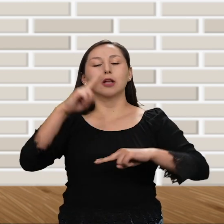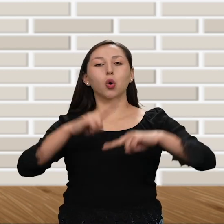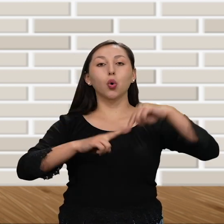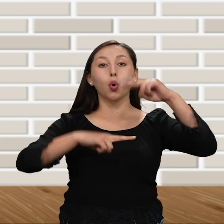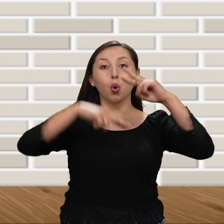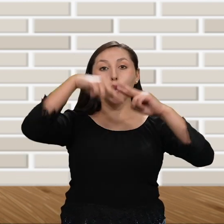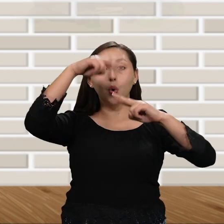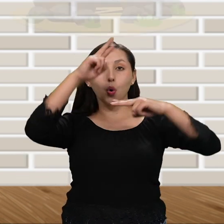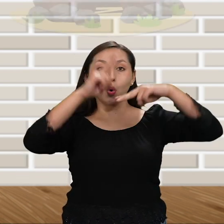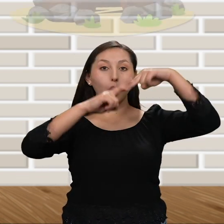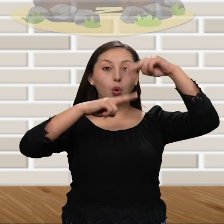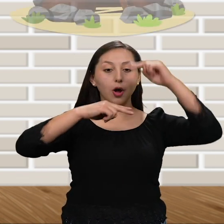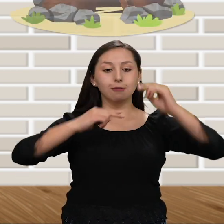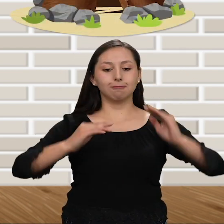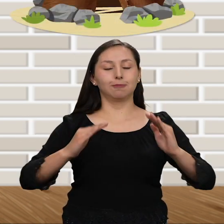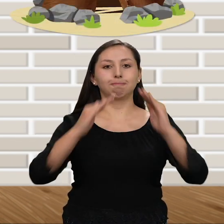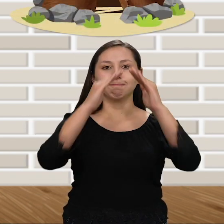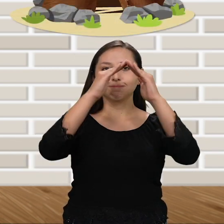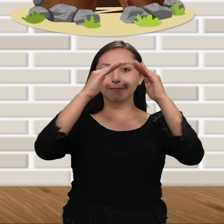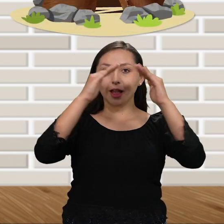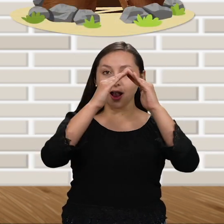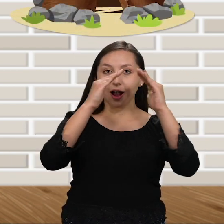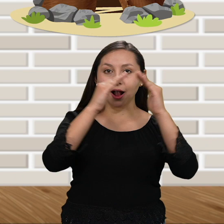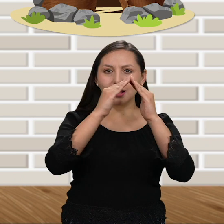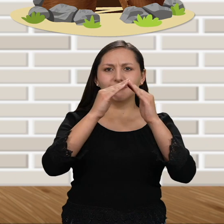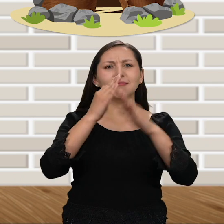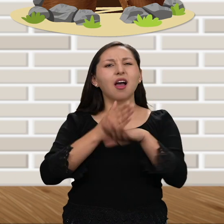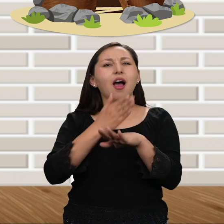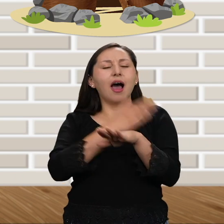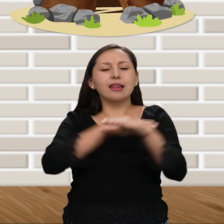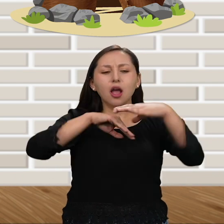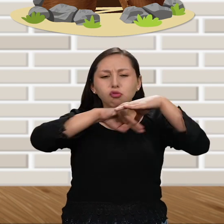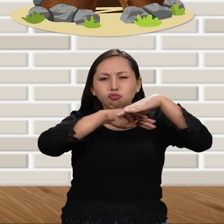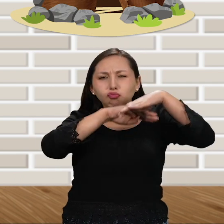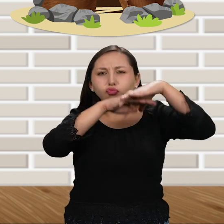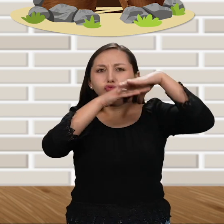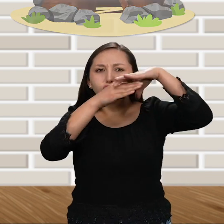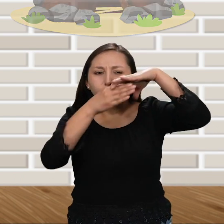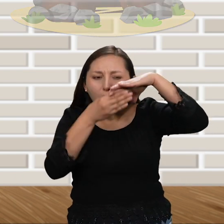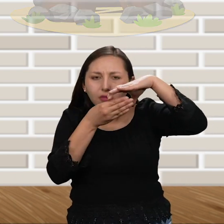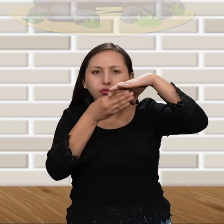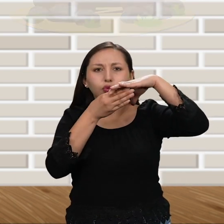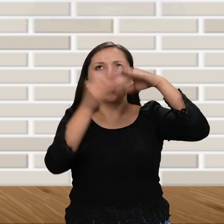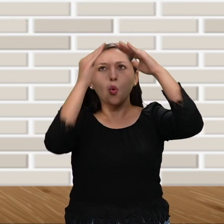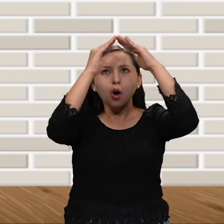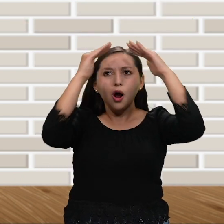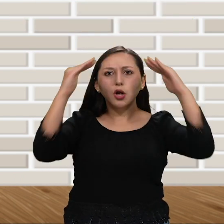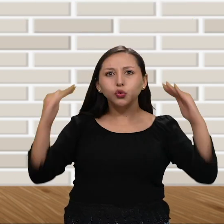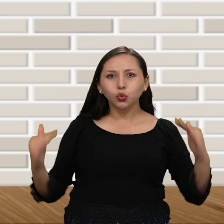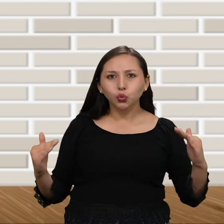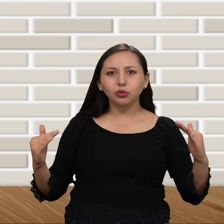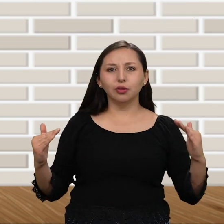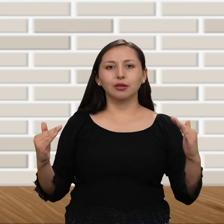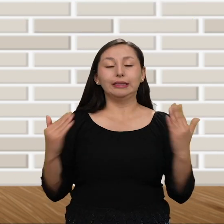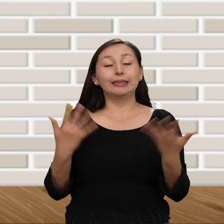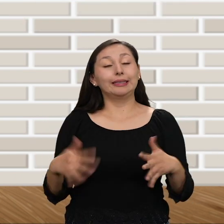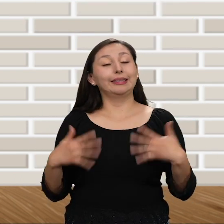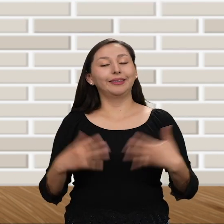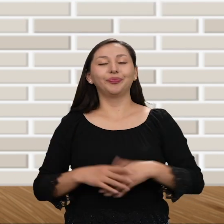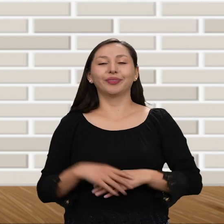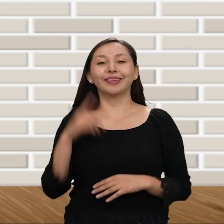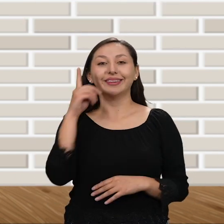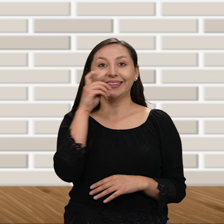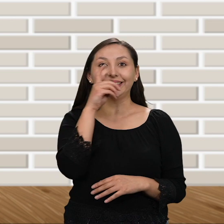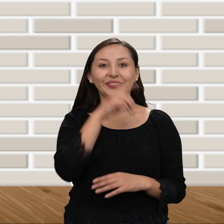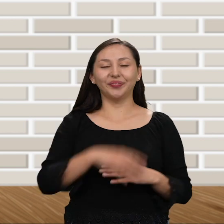más elaboradas que las cavernas o chozas precarias que fueron ocupadas en su etapa nómada. Al crecer los